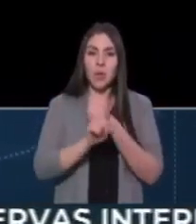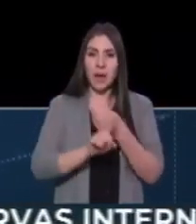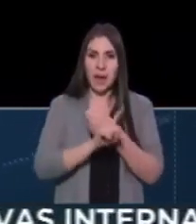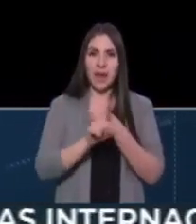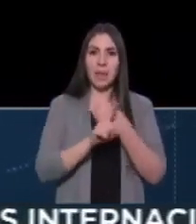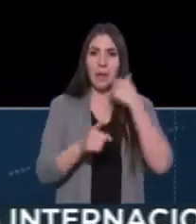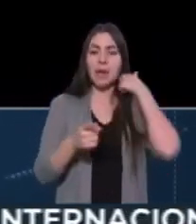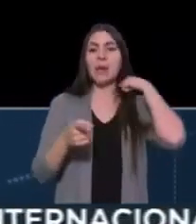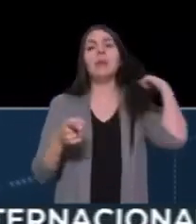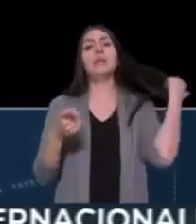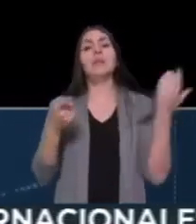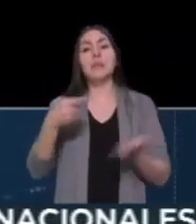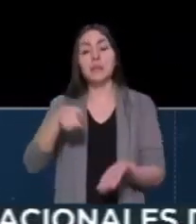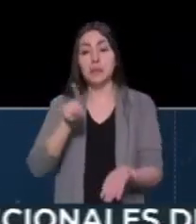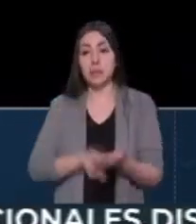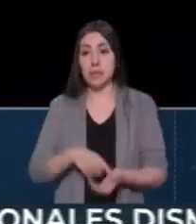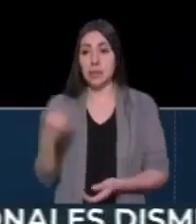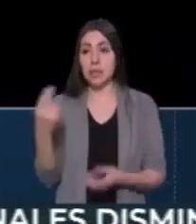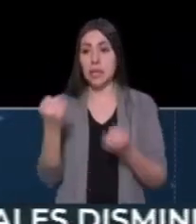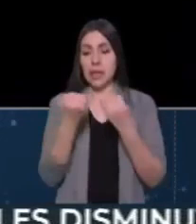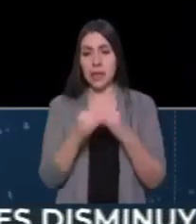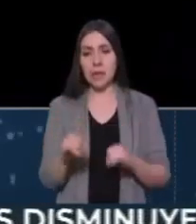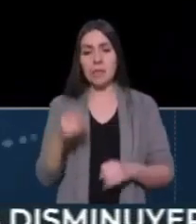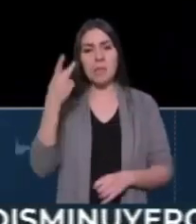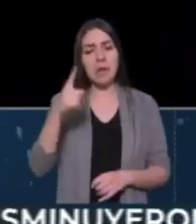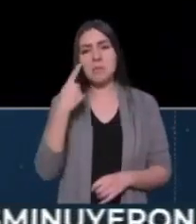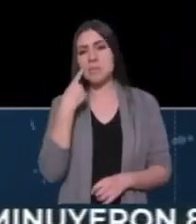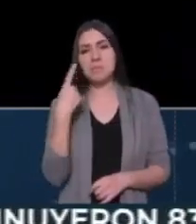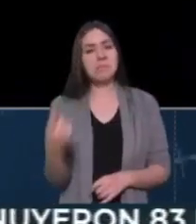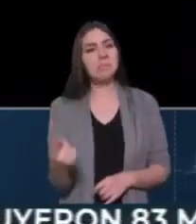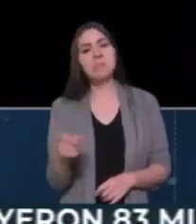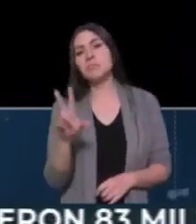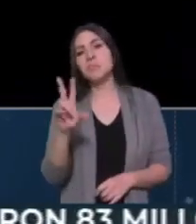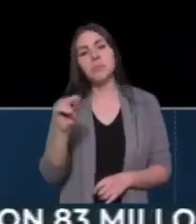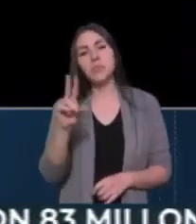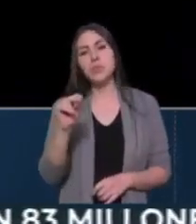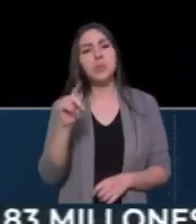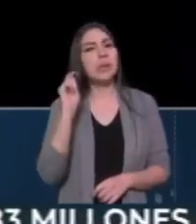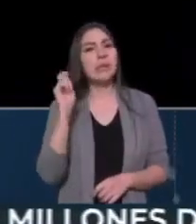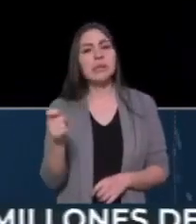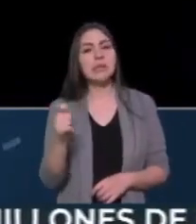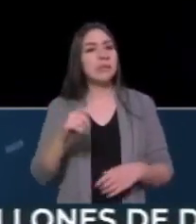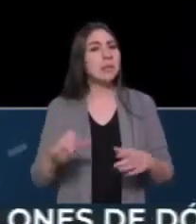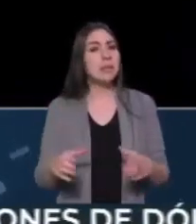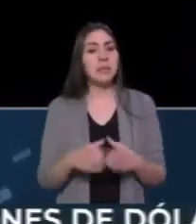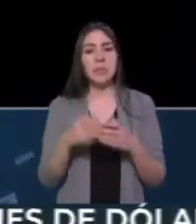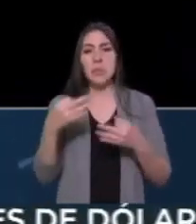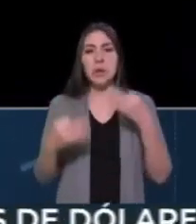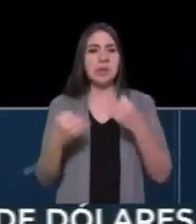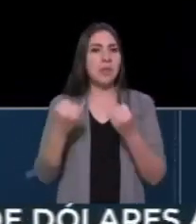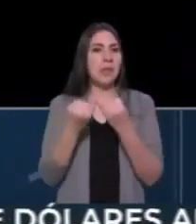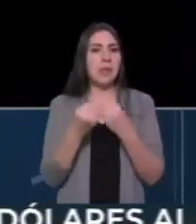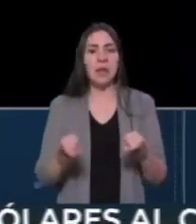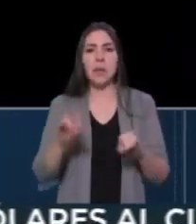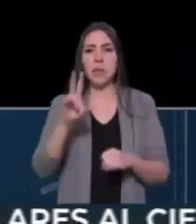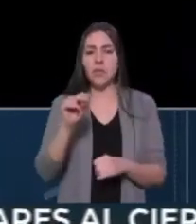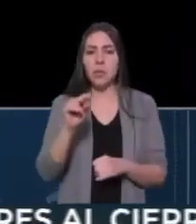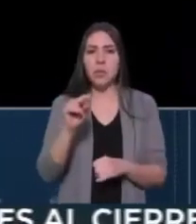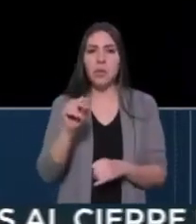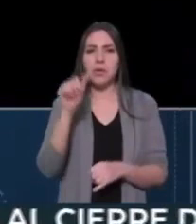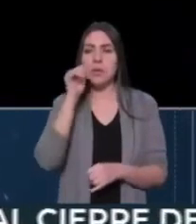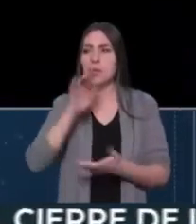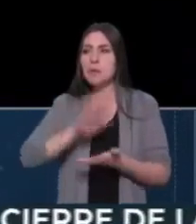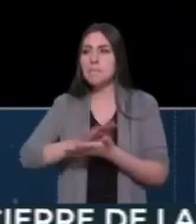que debiera ser autónomo, cuando todo demuestra que no necesariamente es así, y entonces habría que debatir el problema. Pero